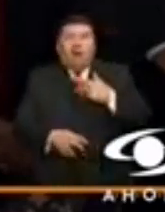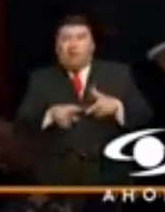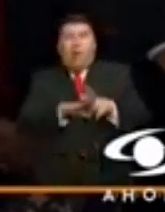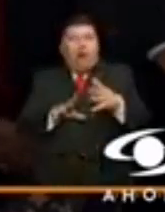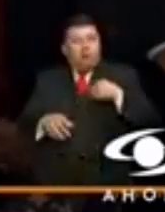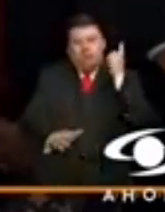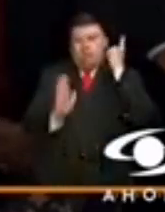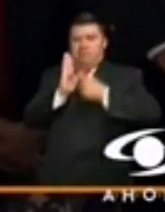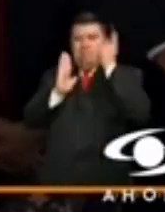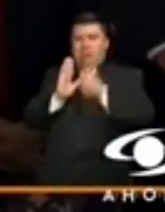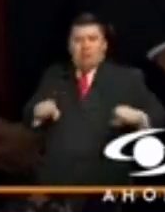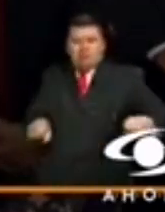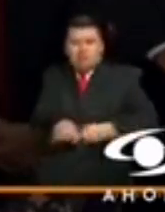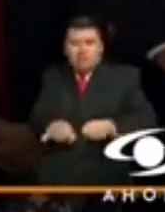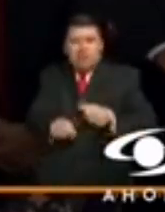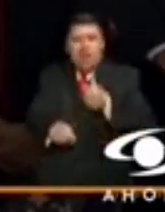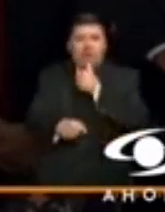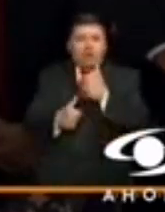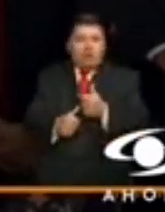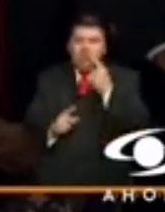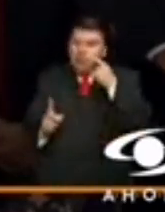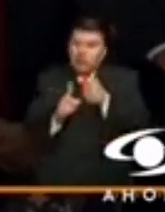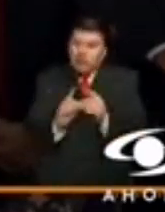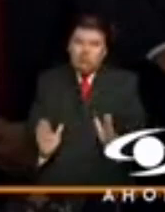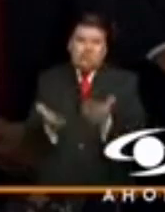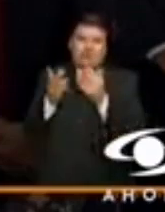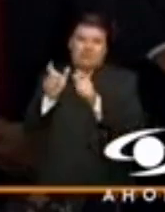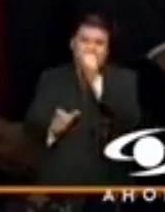alguno y buscando su protección.